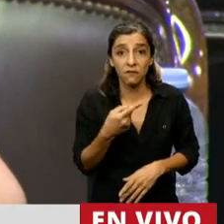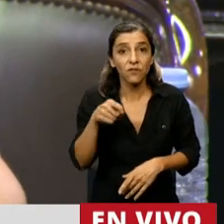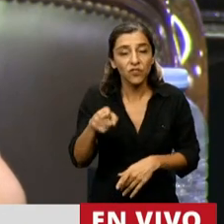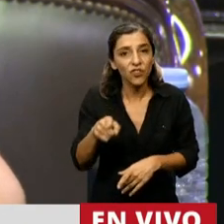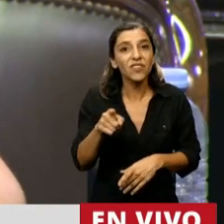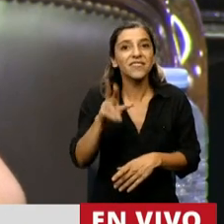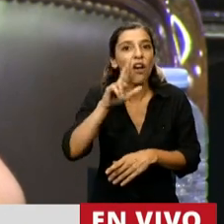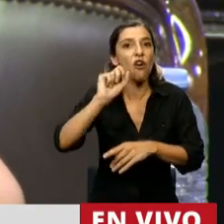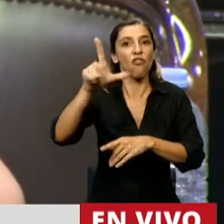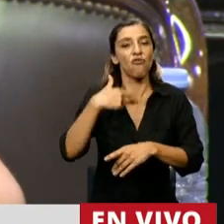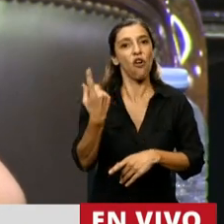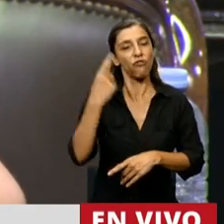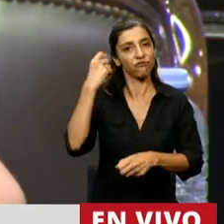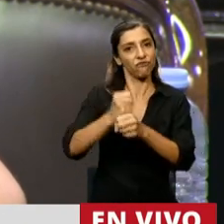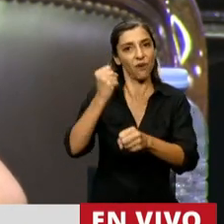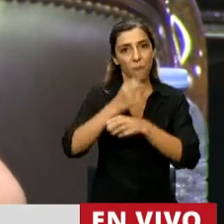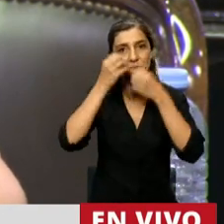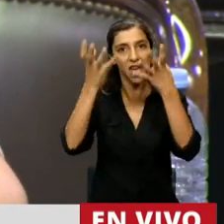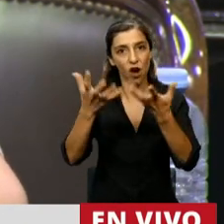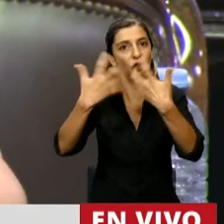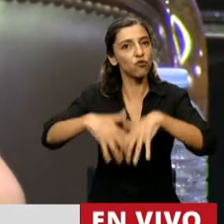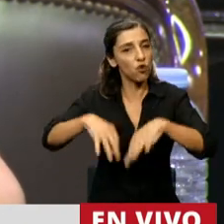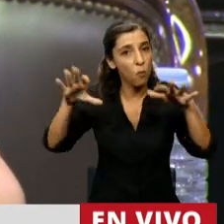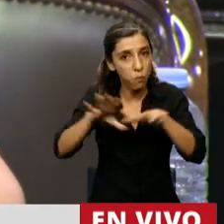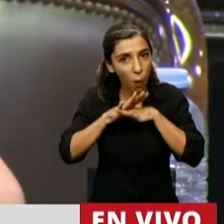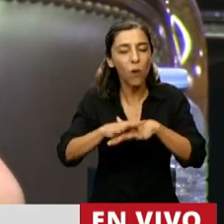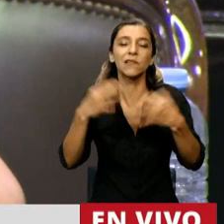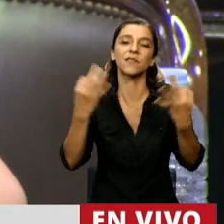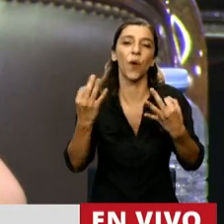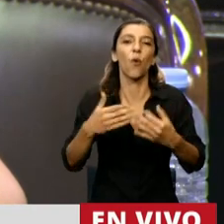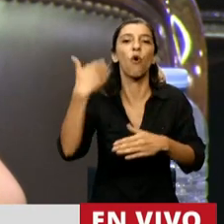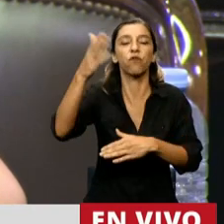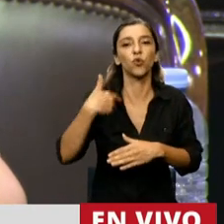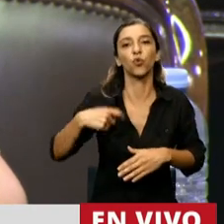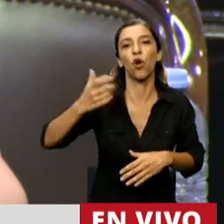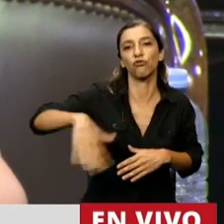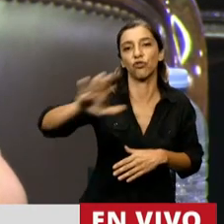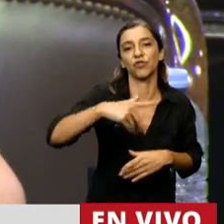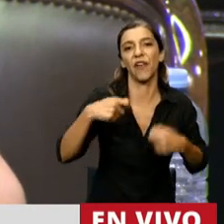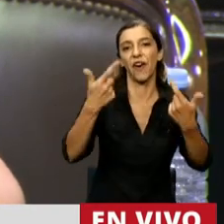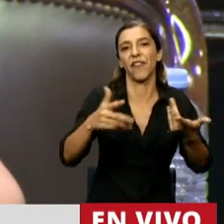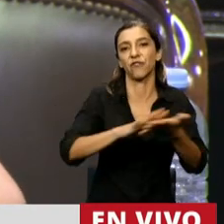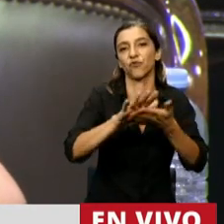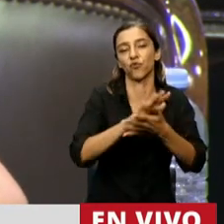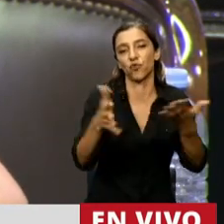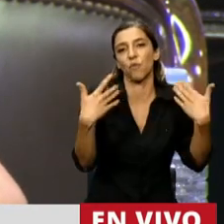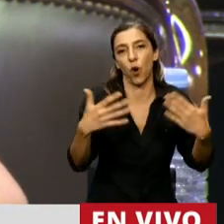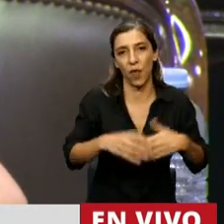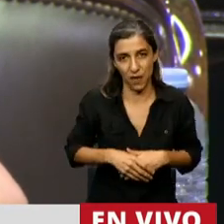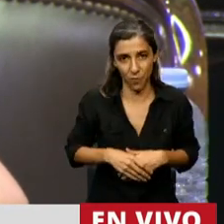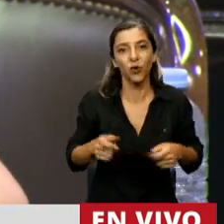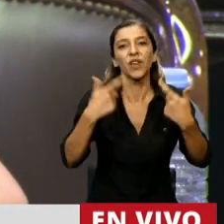esta función, seguramente vamos a poder brindar un mejor servicio a la ciudadanía, que en definitiva es lo que importa cuando